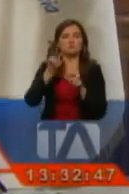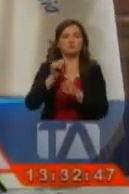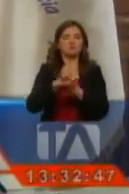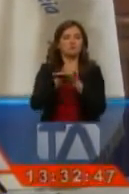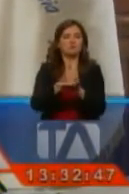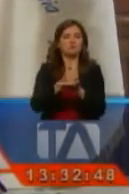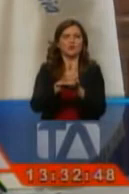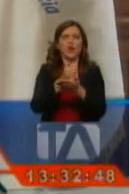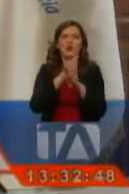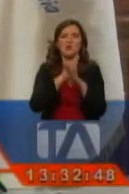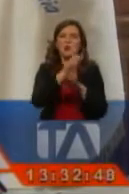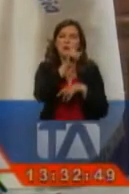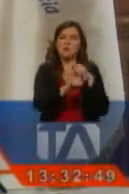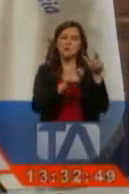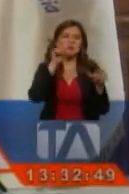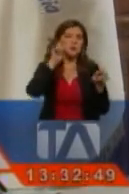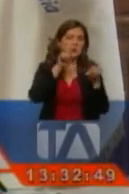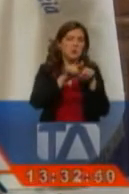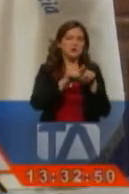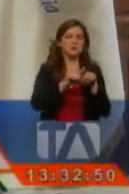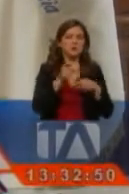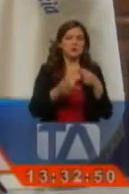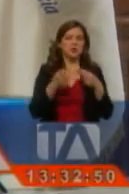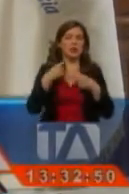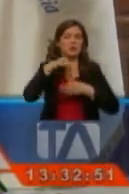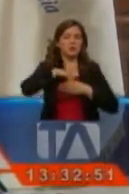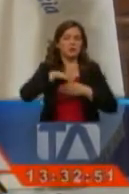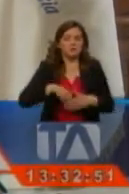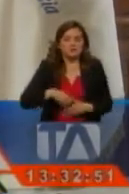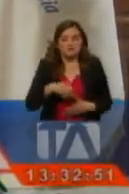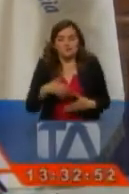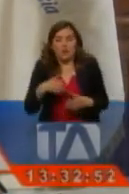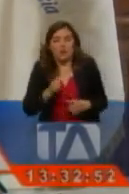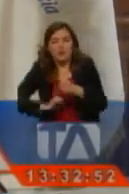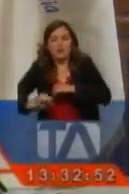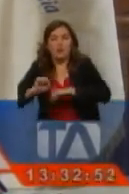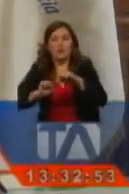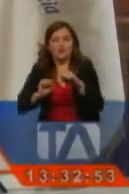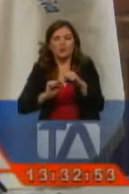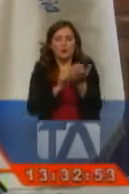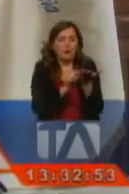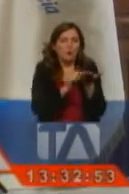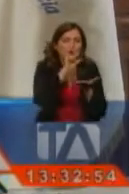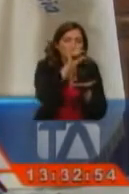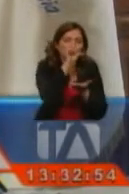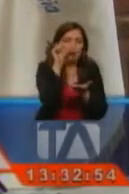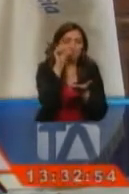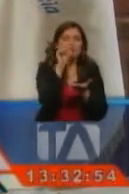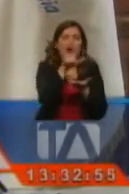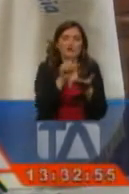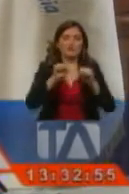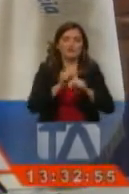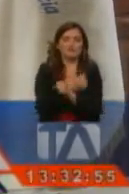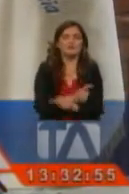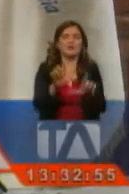decimos mulas del narcotráfico y de acuerdo al decreto, únicamente se van a considerar a quienes se les encontró con pequeñas cantidades de droga,